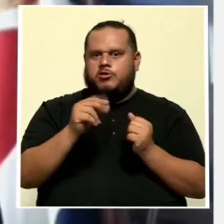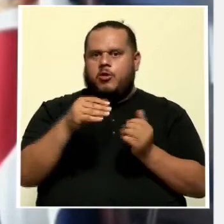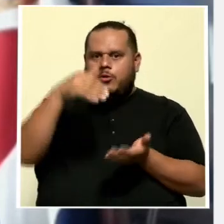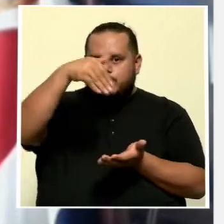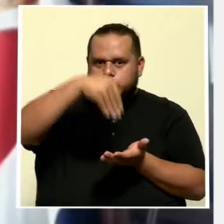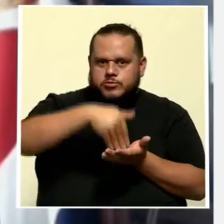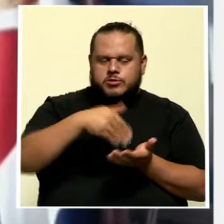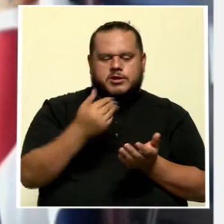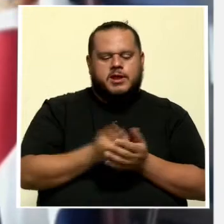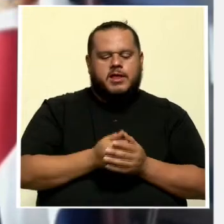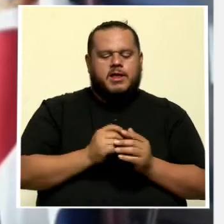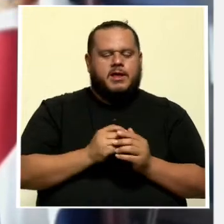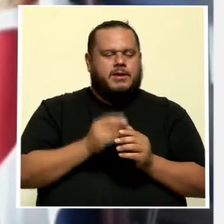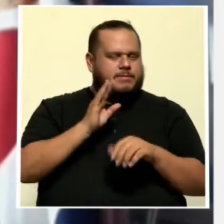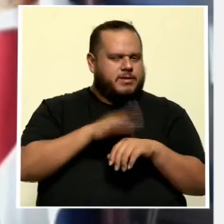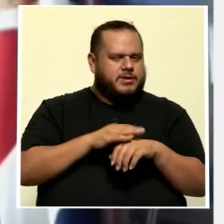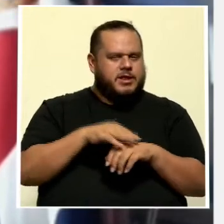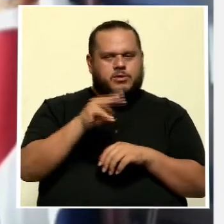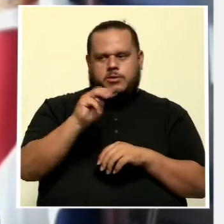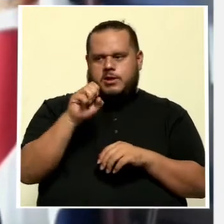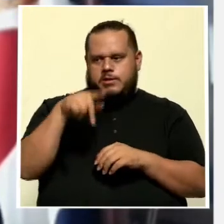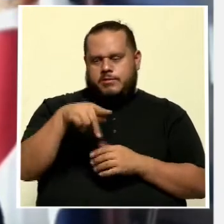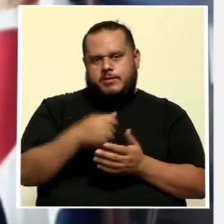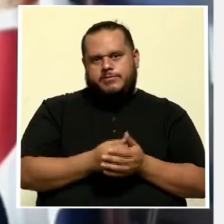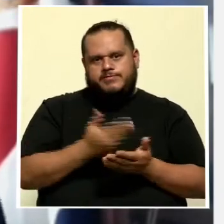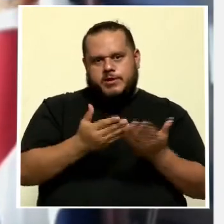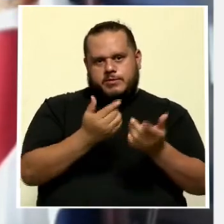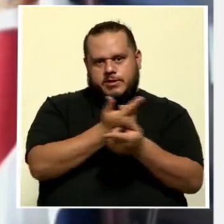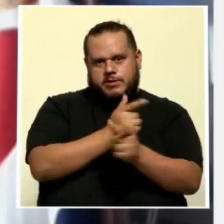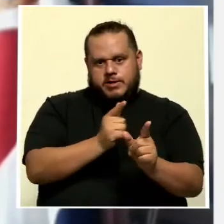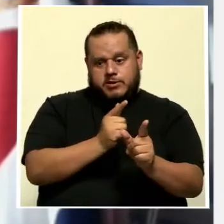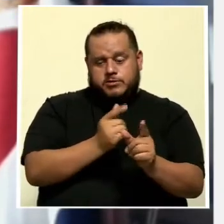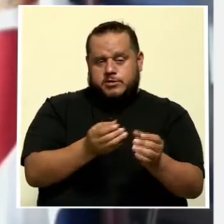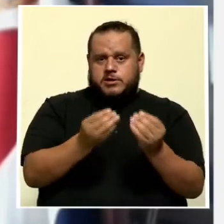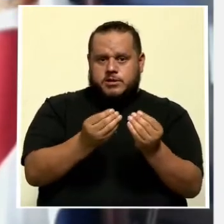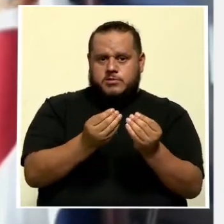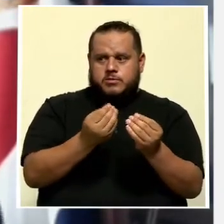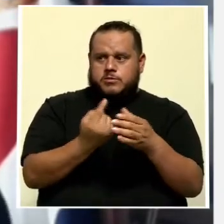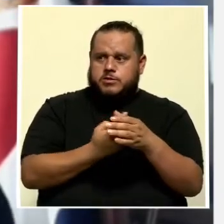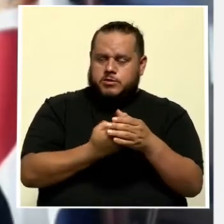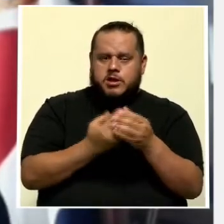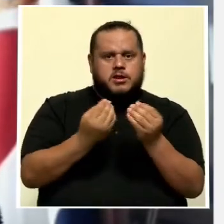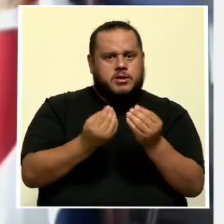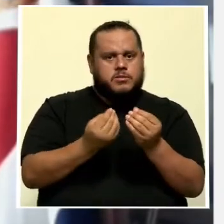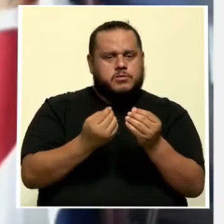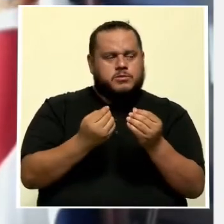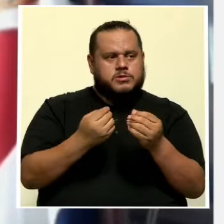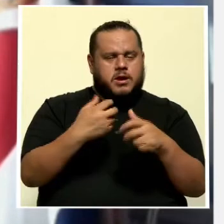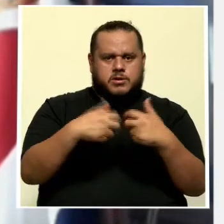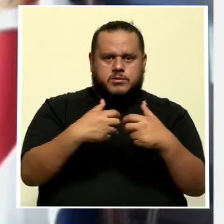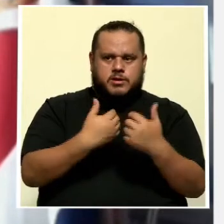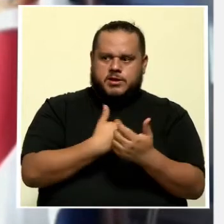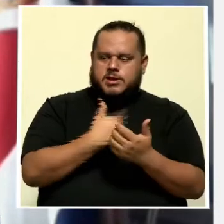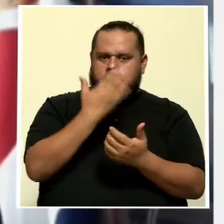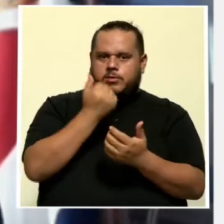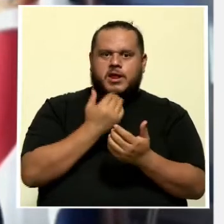sí que el MEP tal vez liberándose de tanta burocracia y de tanta complicación que tiene, porque hasta para hacer acciones de